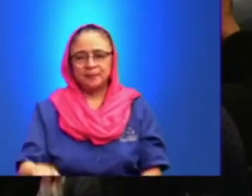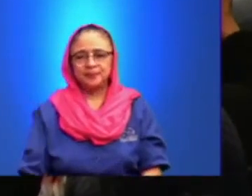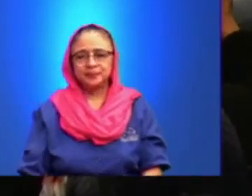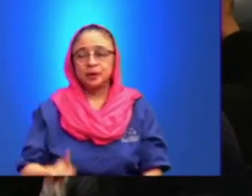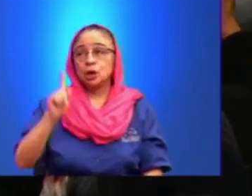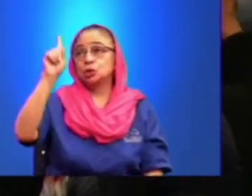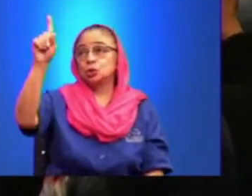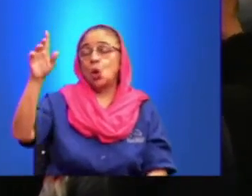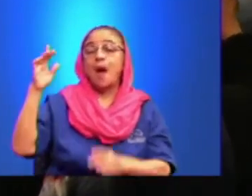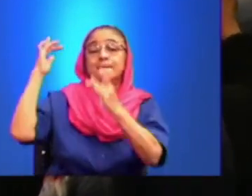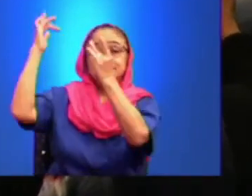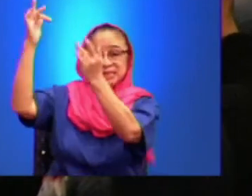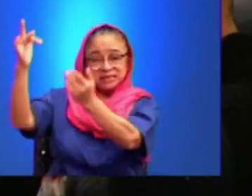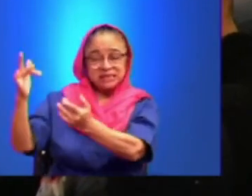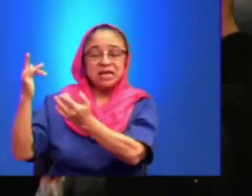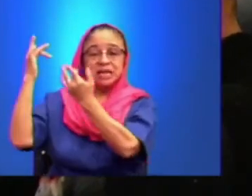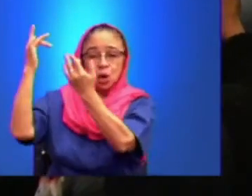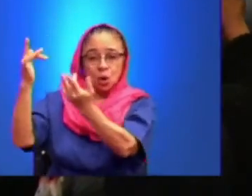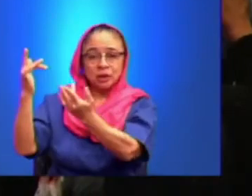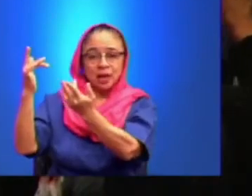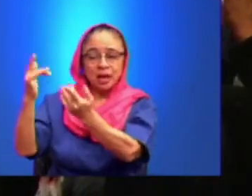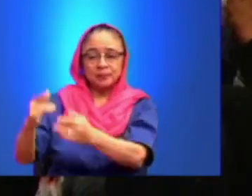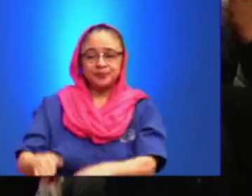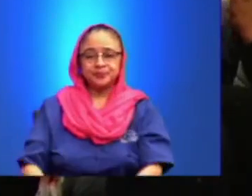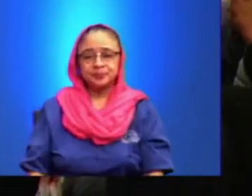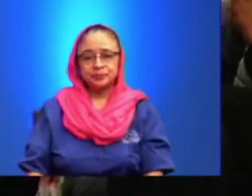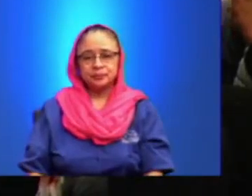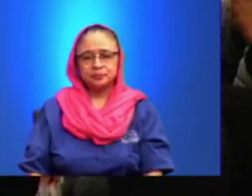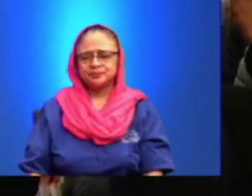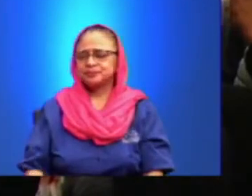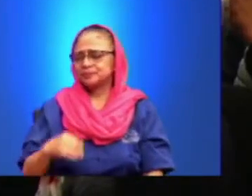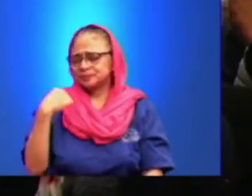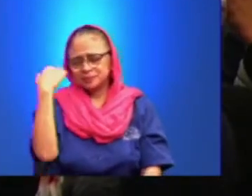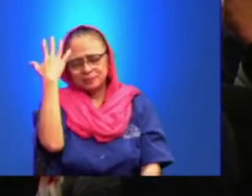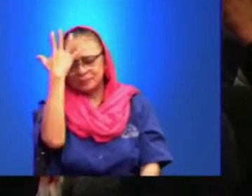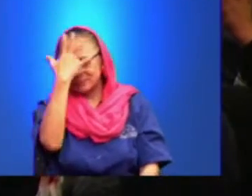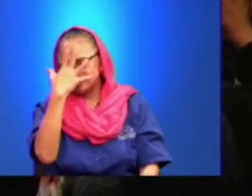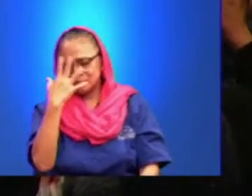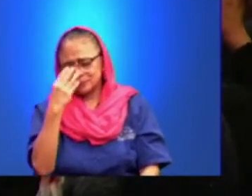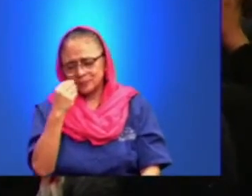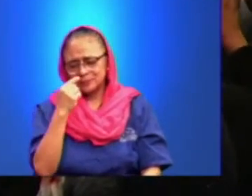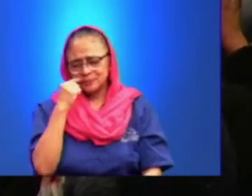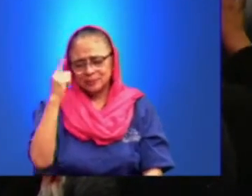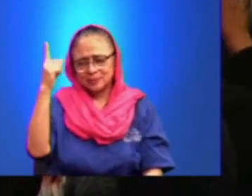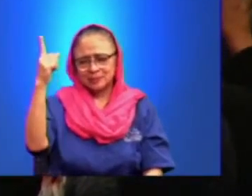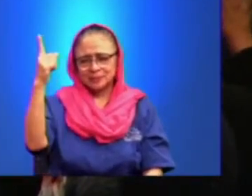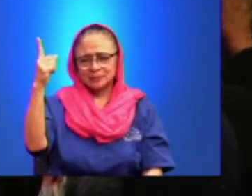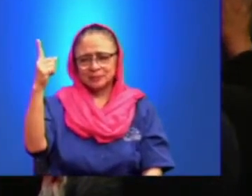tu misericordia qué lindo eres tú señor